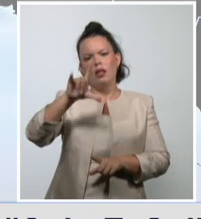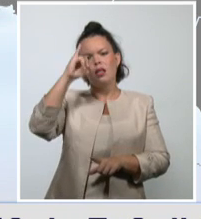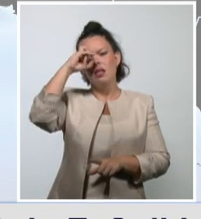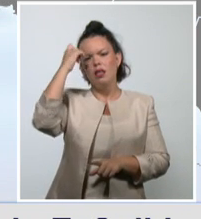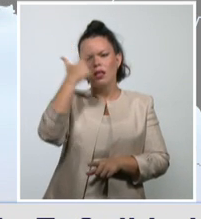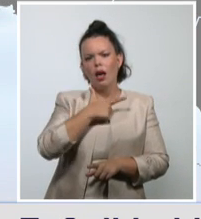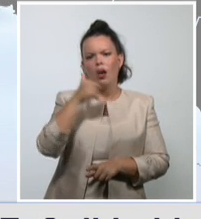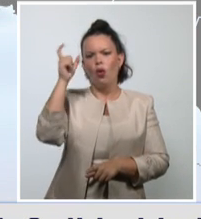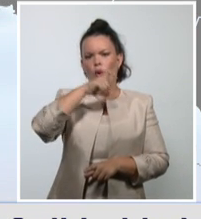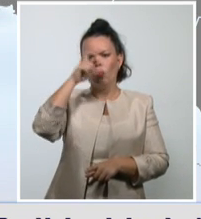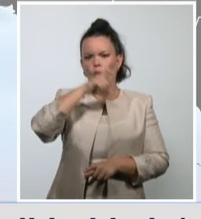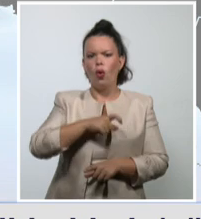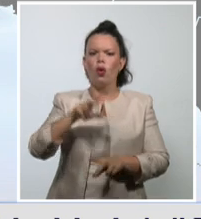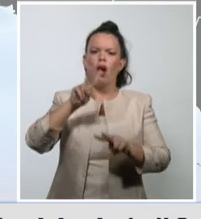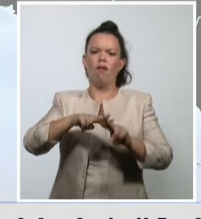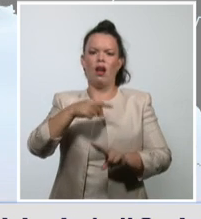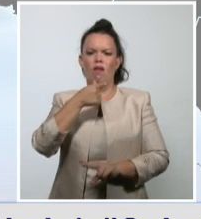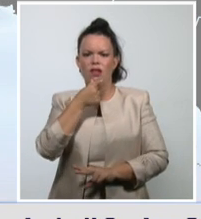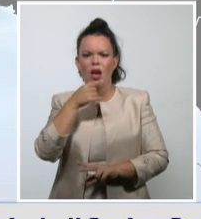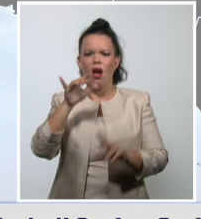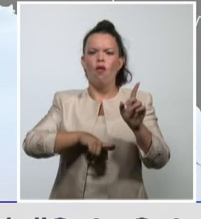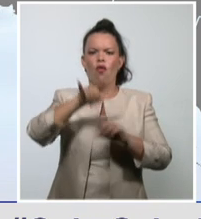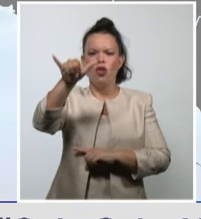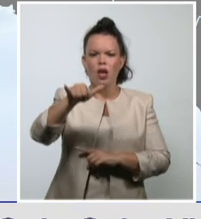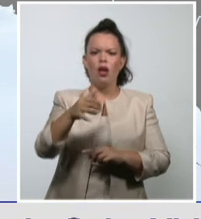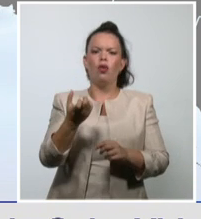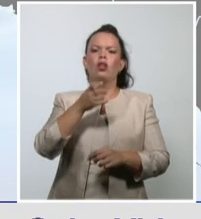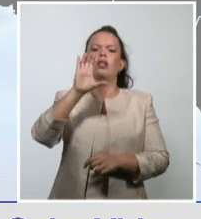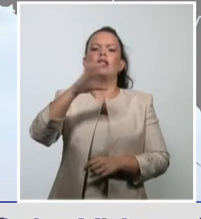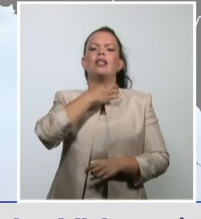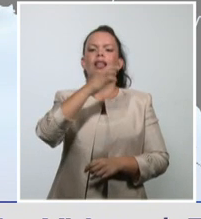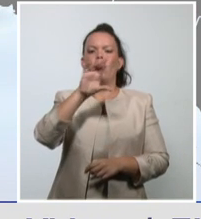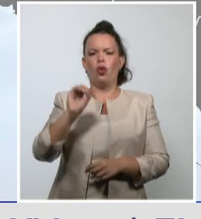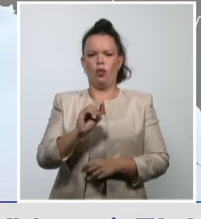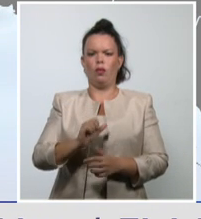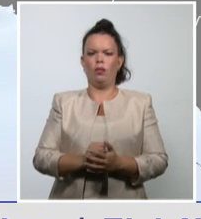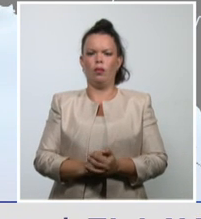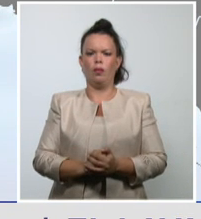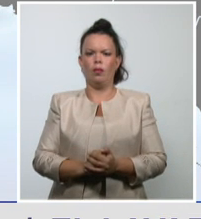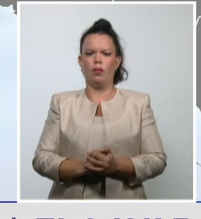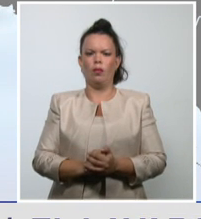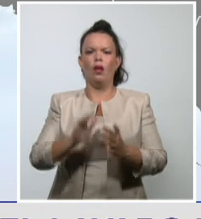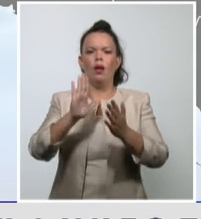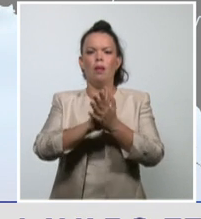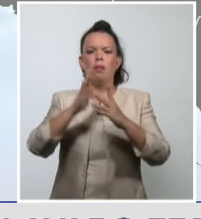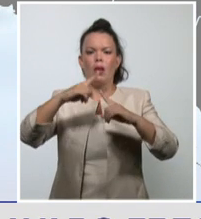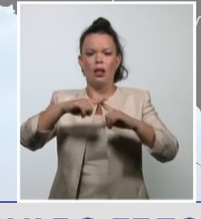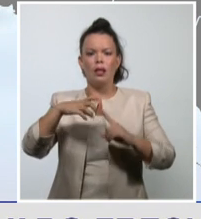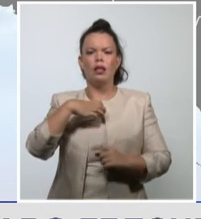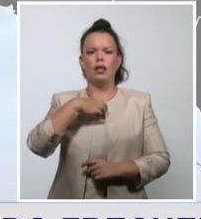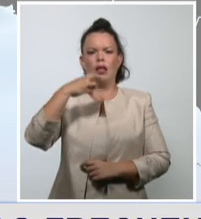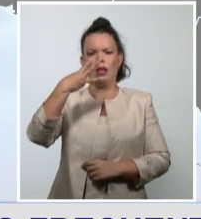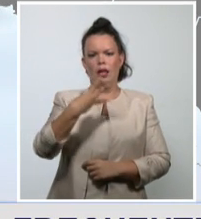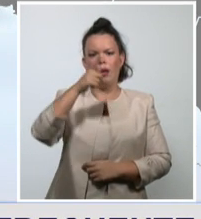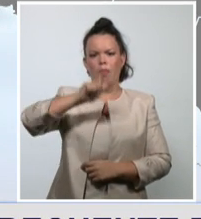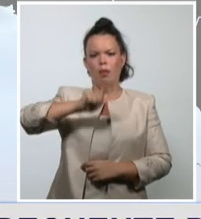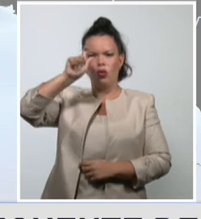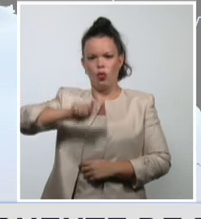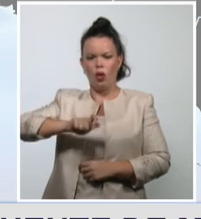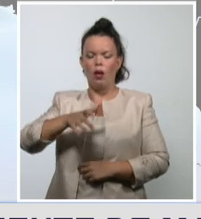Boyeros y Cerro. Matanzas con 3 casos confirmado en el día de ayer del municipio